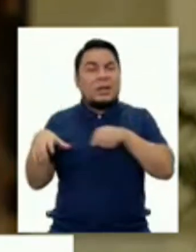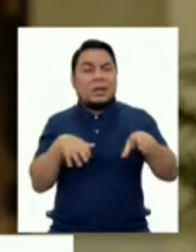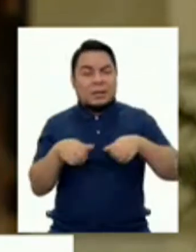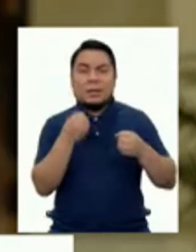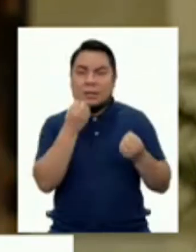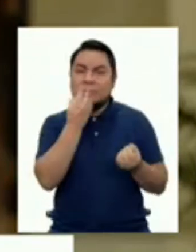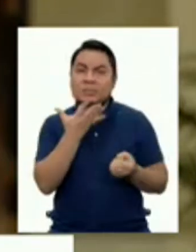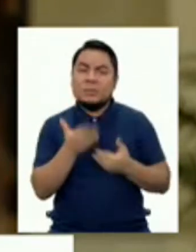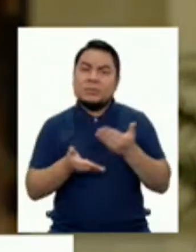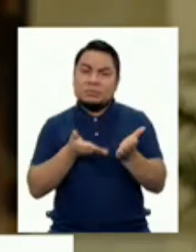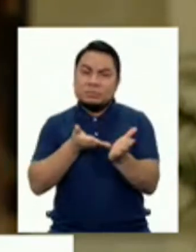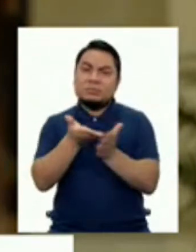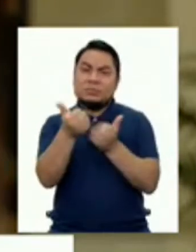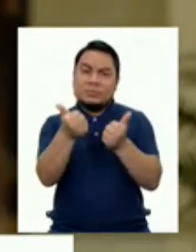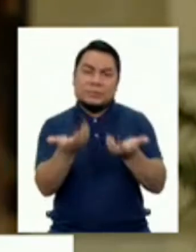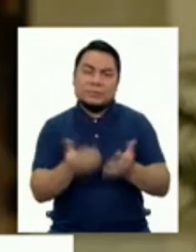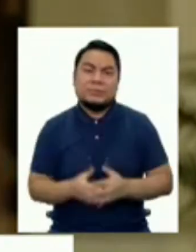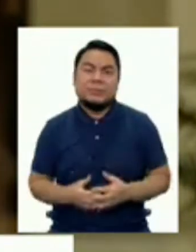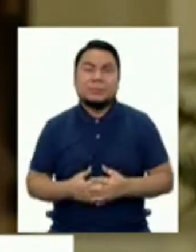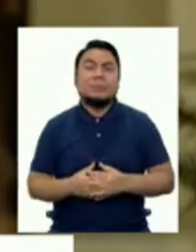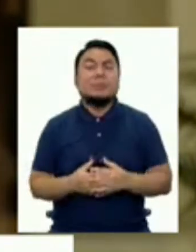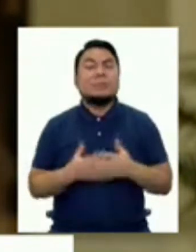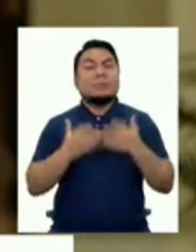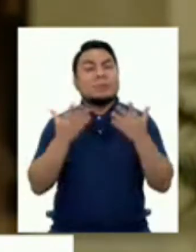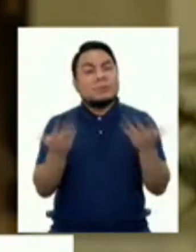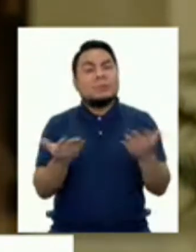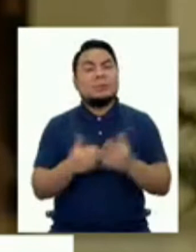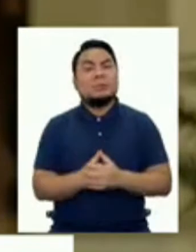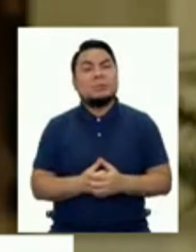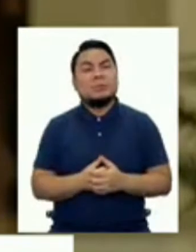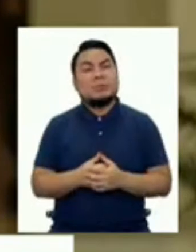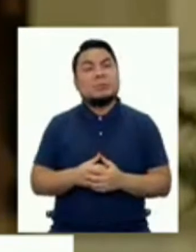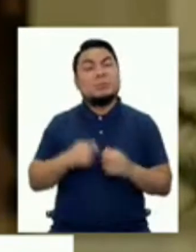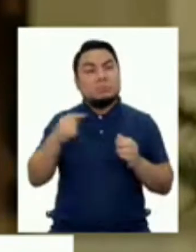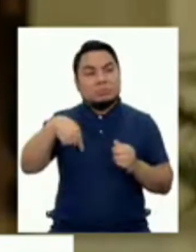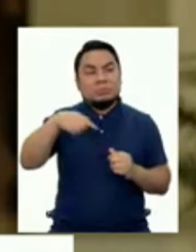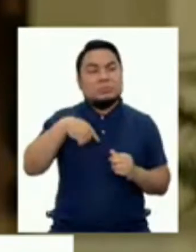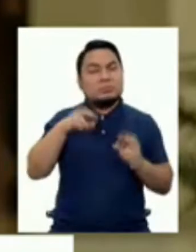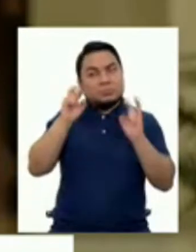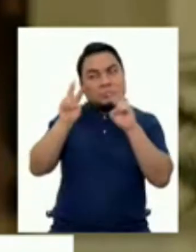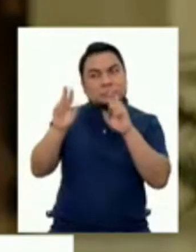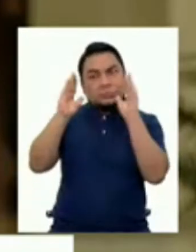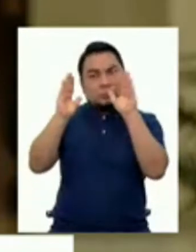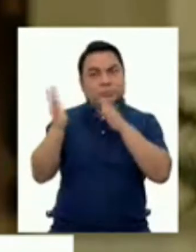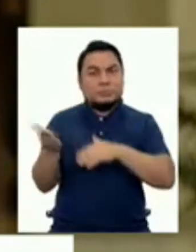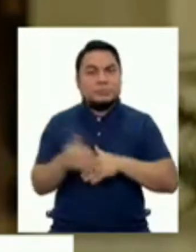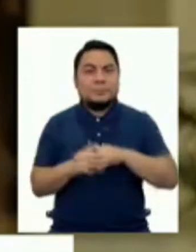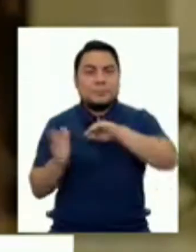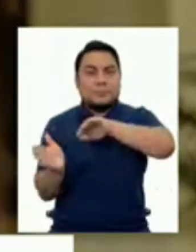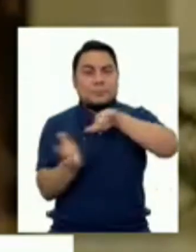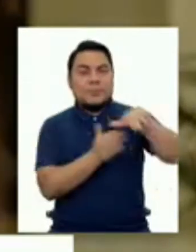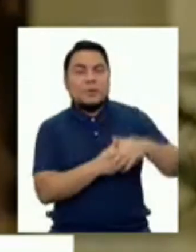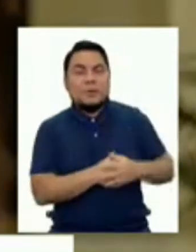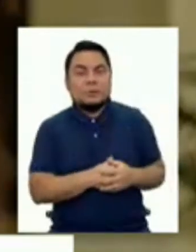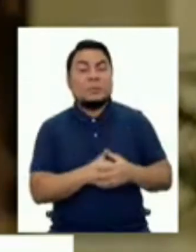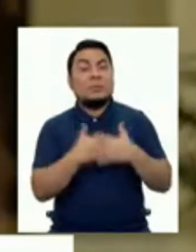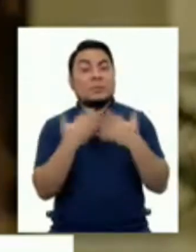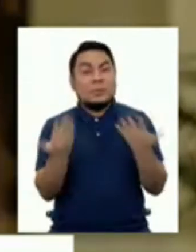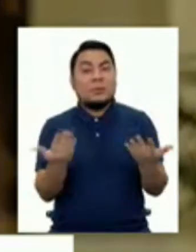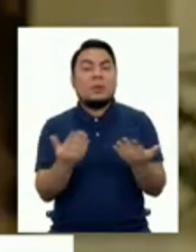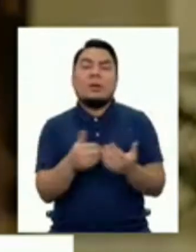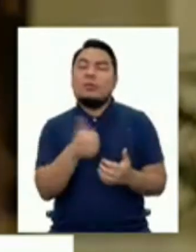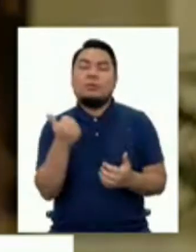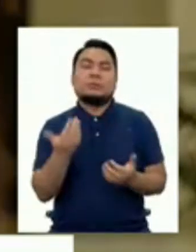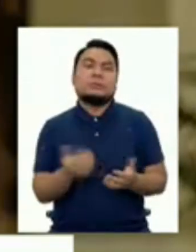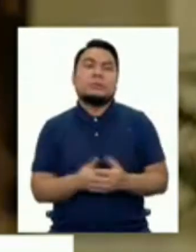manera adecuada. Así que estaremos atentos y pendientes. Por lo demás, decirle